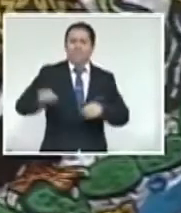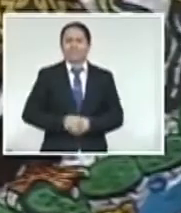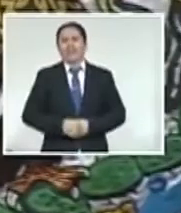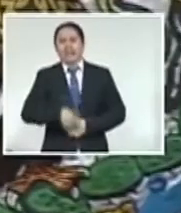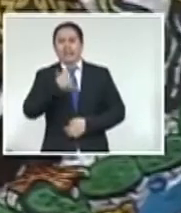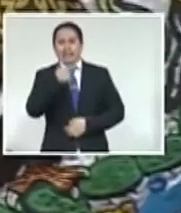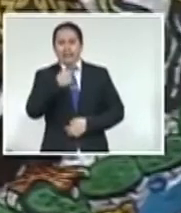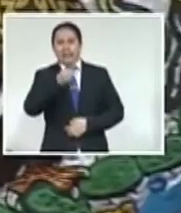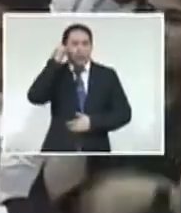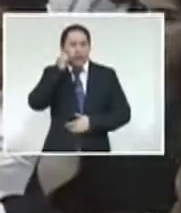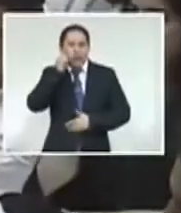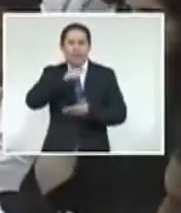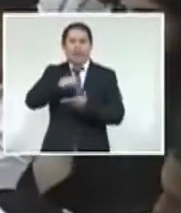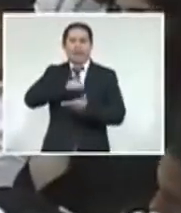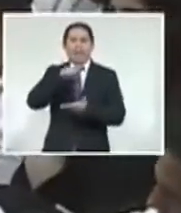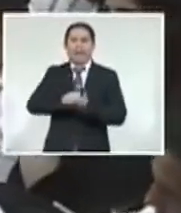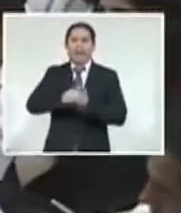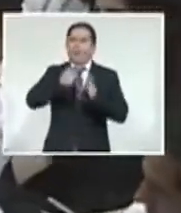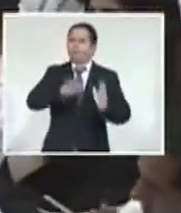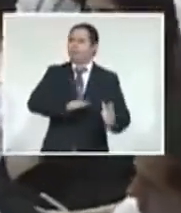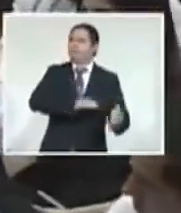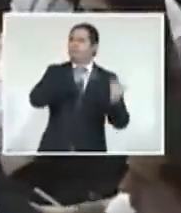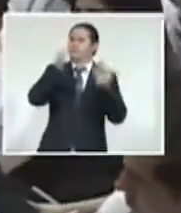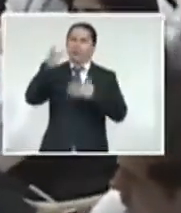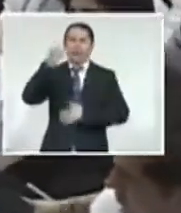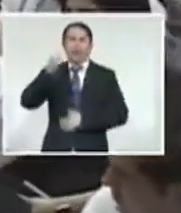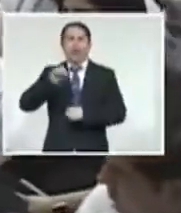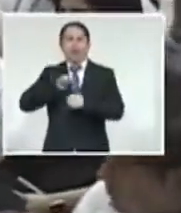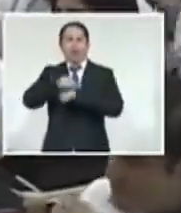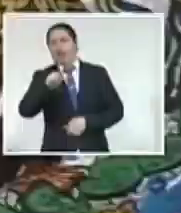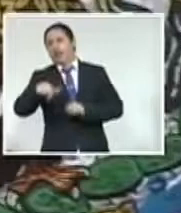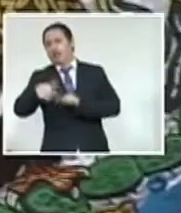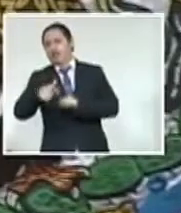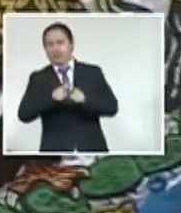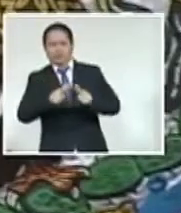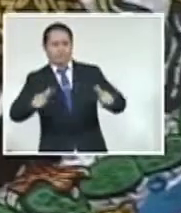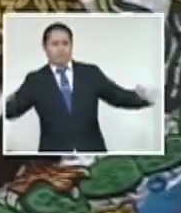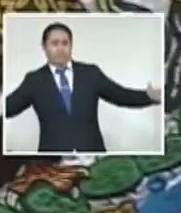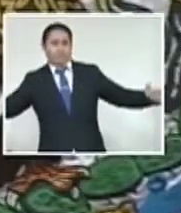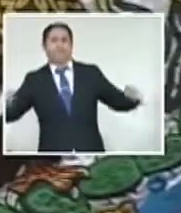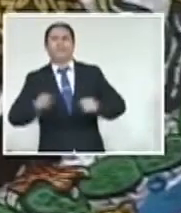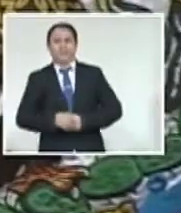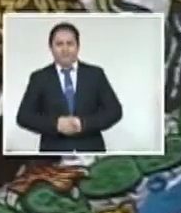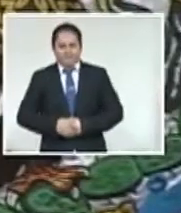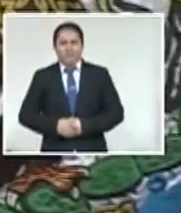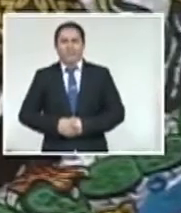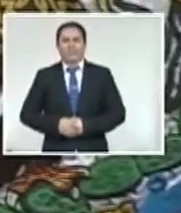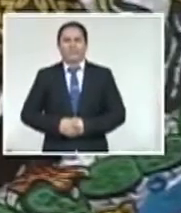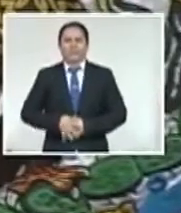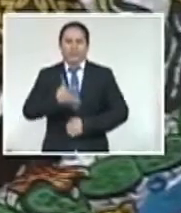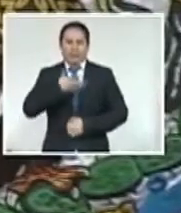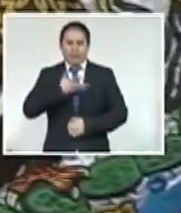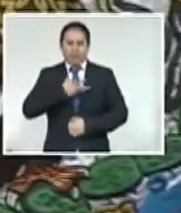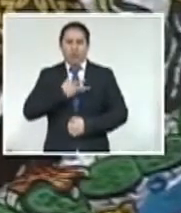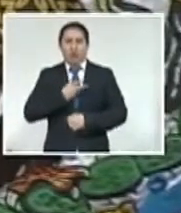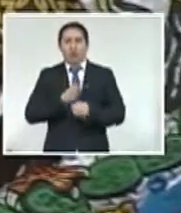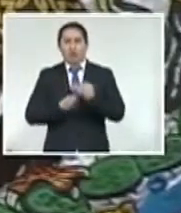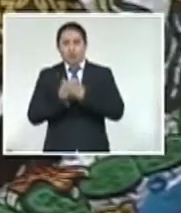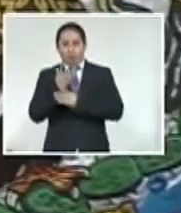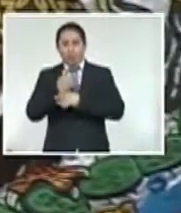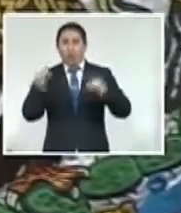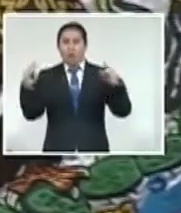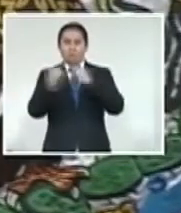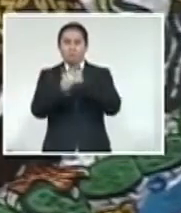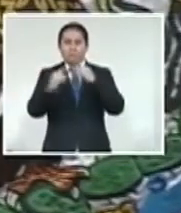estado. Ahí mismo anunció la conclusión de un nuevo tramo carretero. Construimos el nuevo libramiento sur de